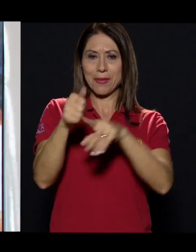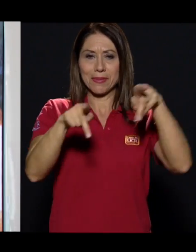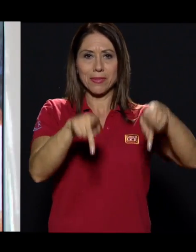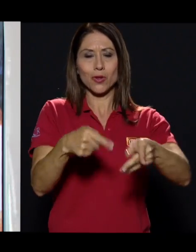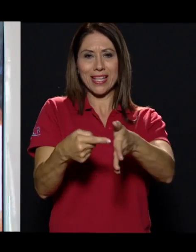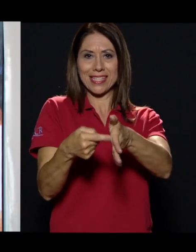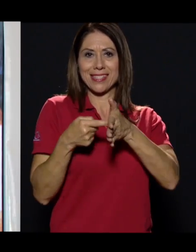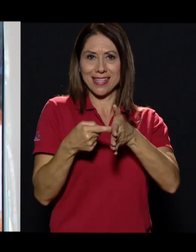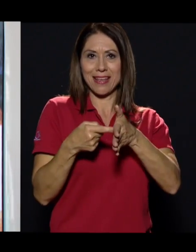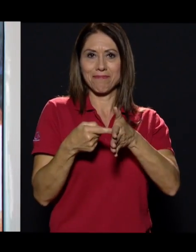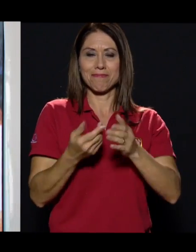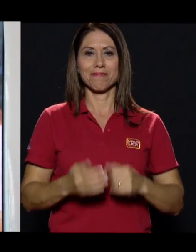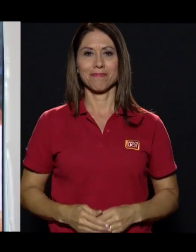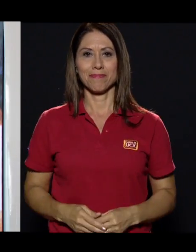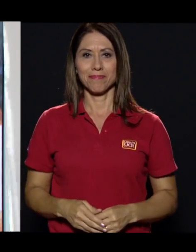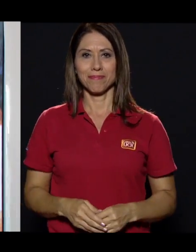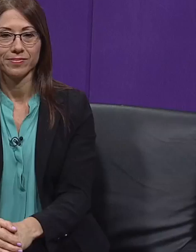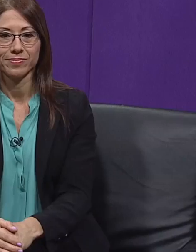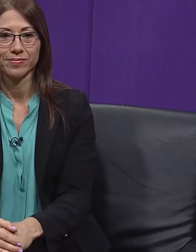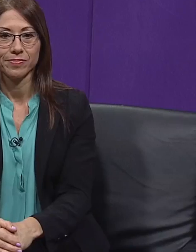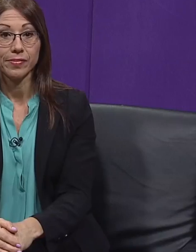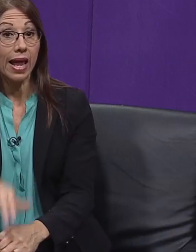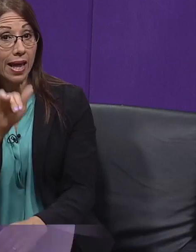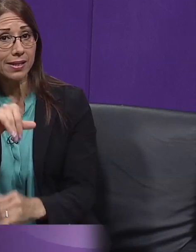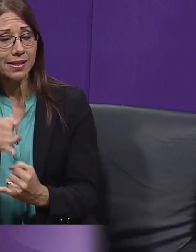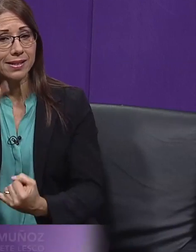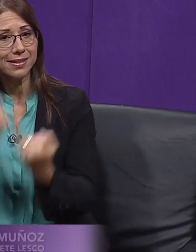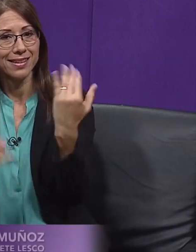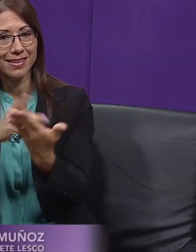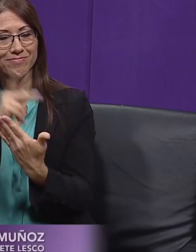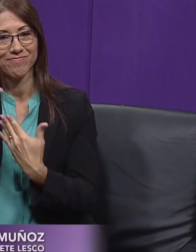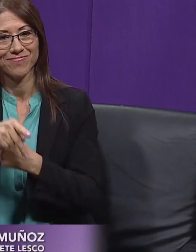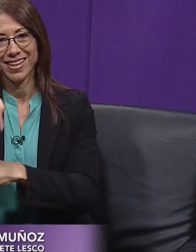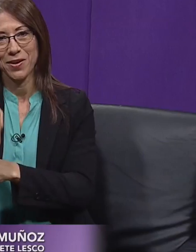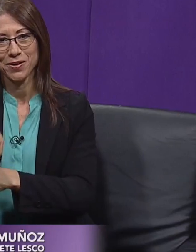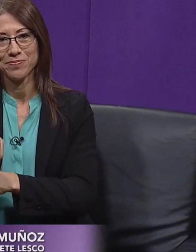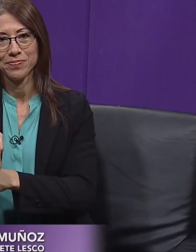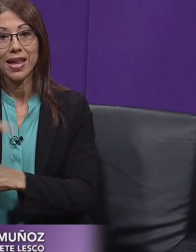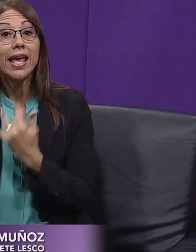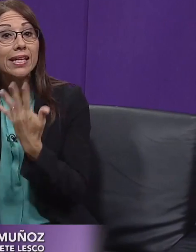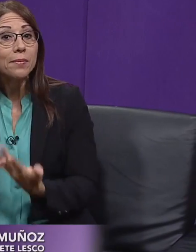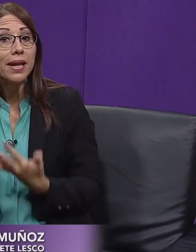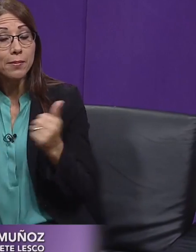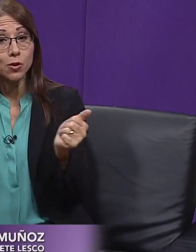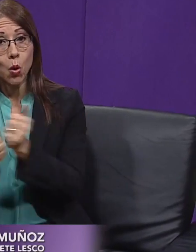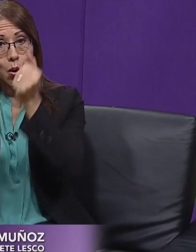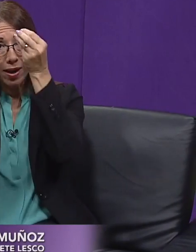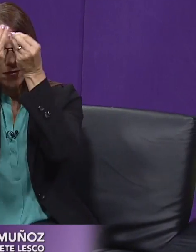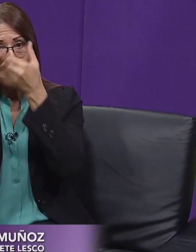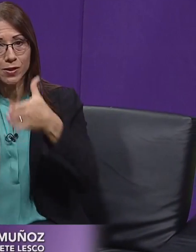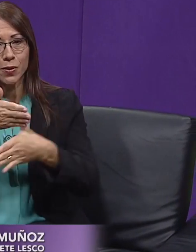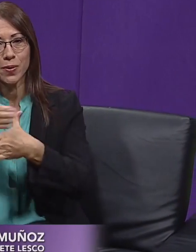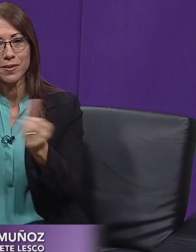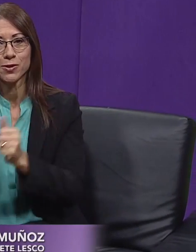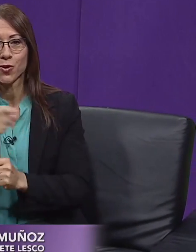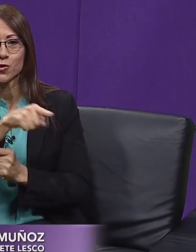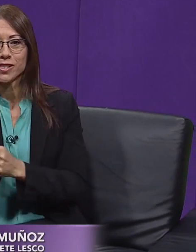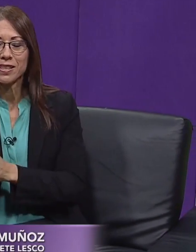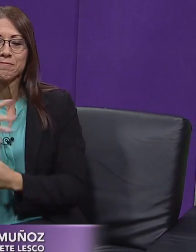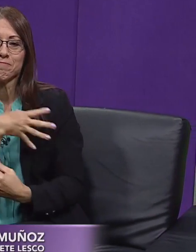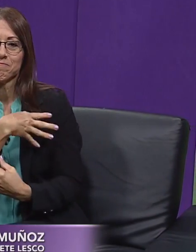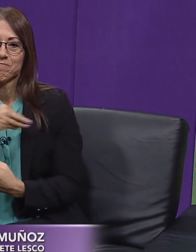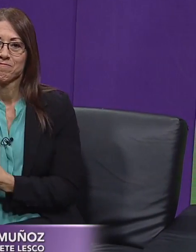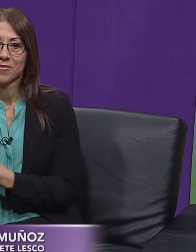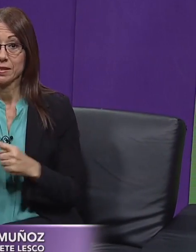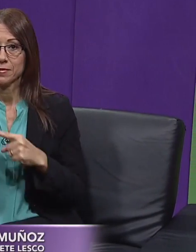personas exigen y los demandan. Este es el cierre de nuestra edición de hoy. Esperamos que la información que compartimos con usted